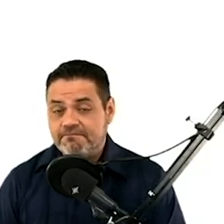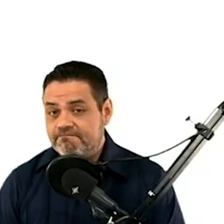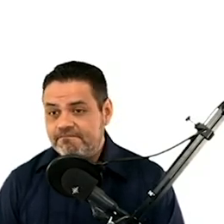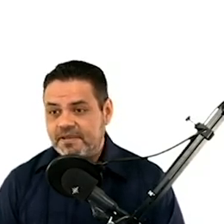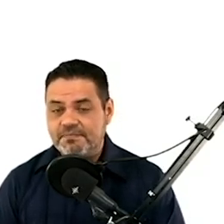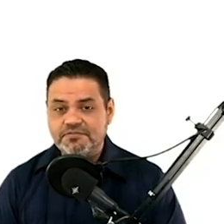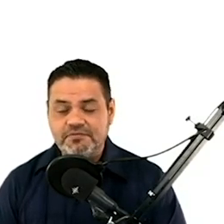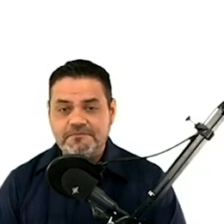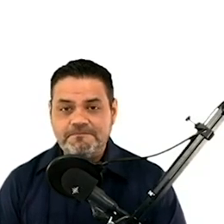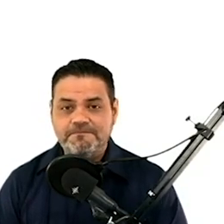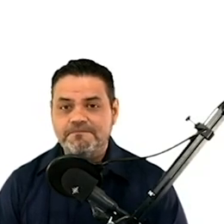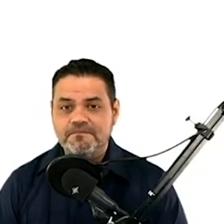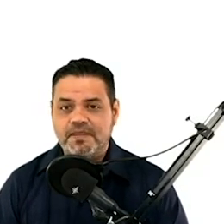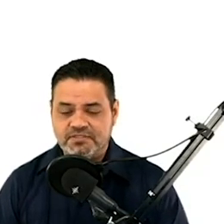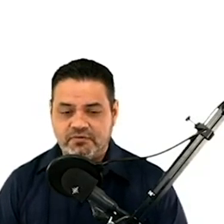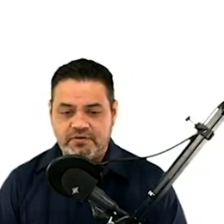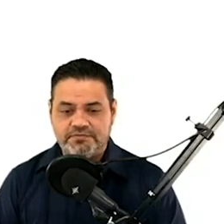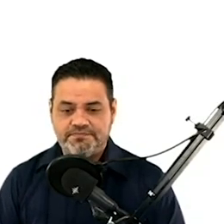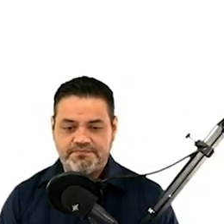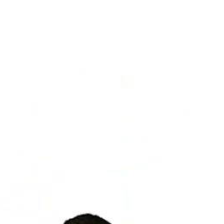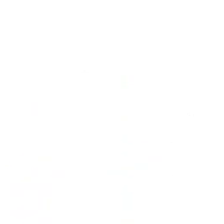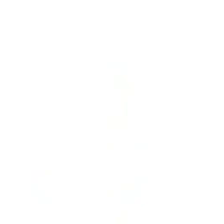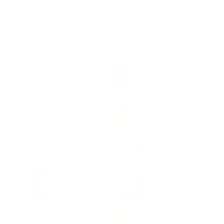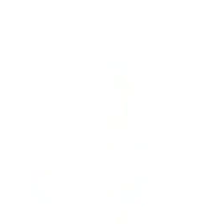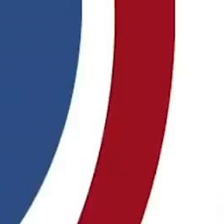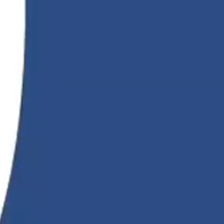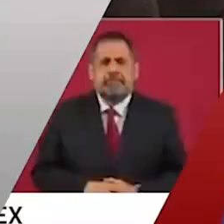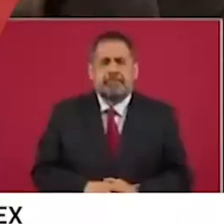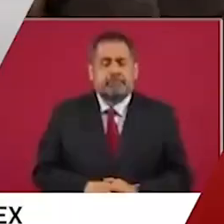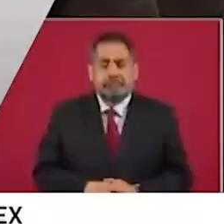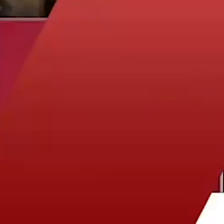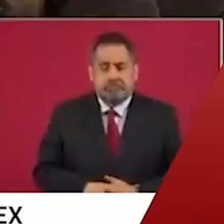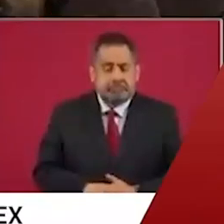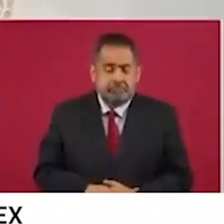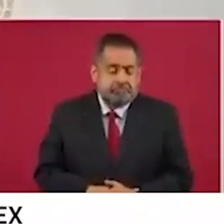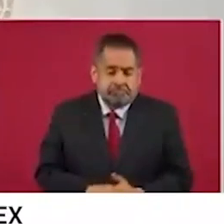presidente, ¿qué pasó? Esto dijo. No,